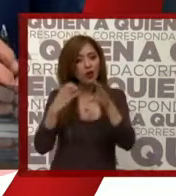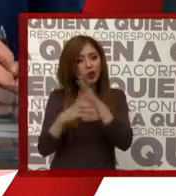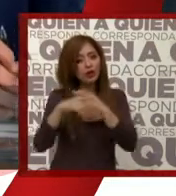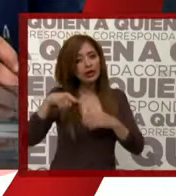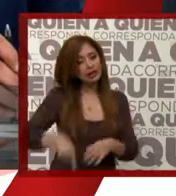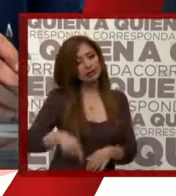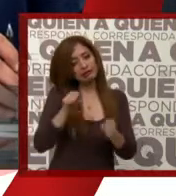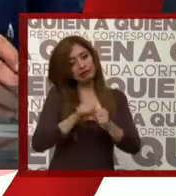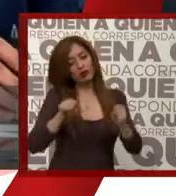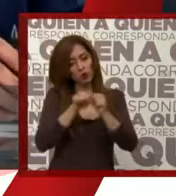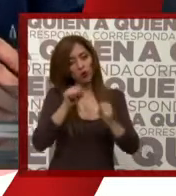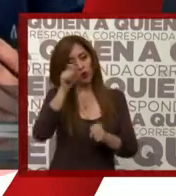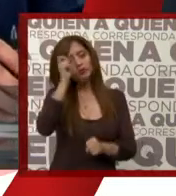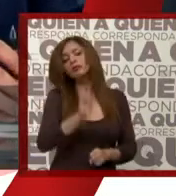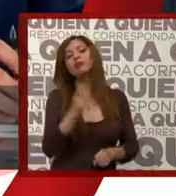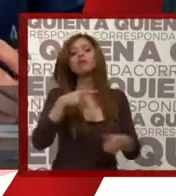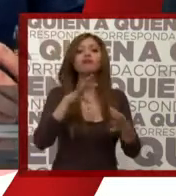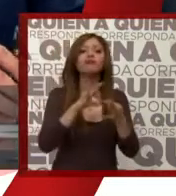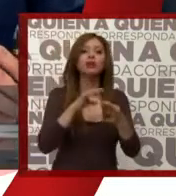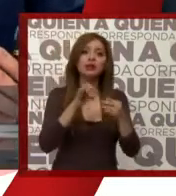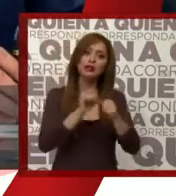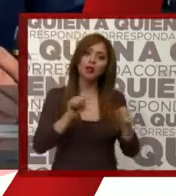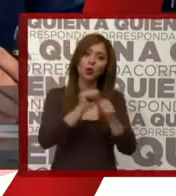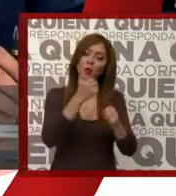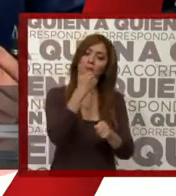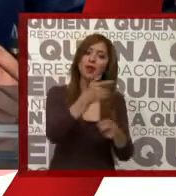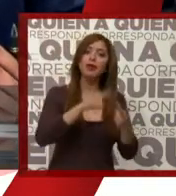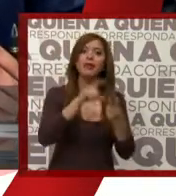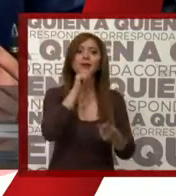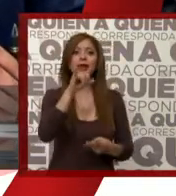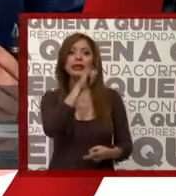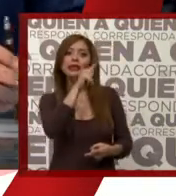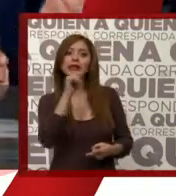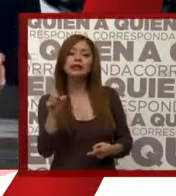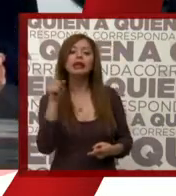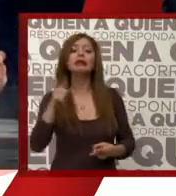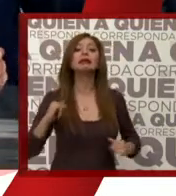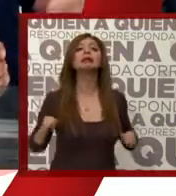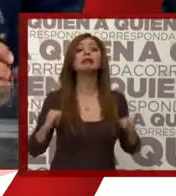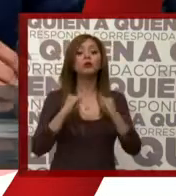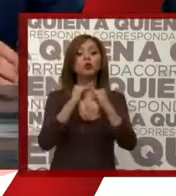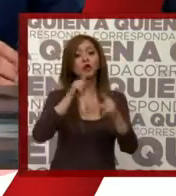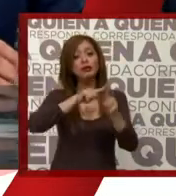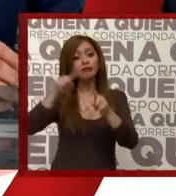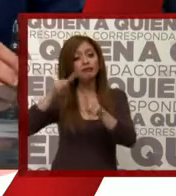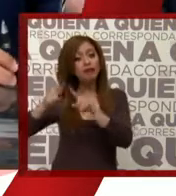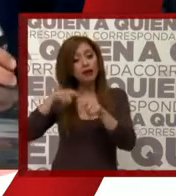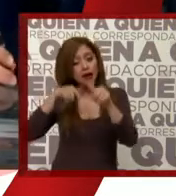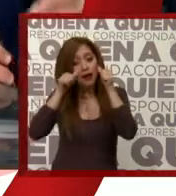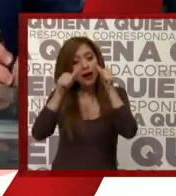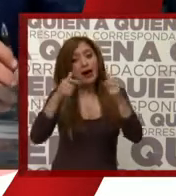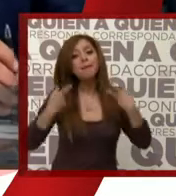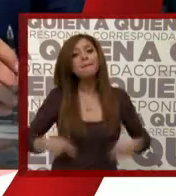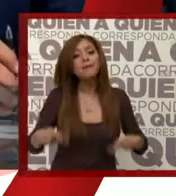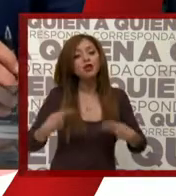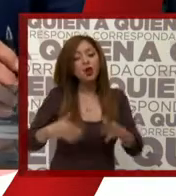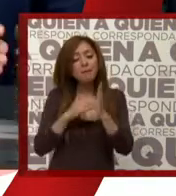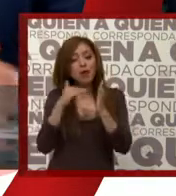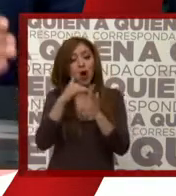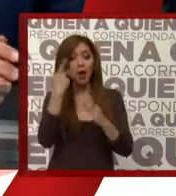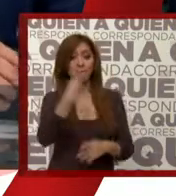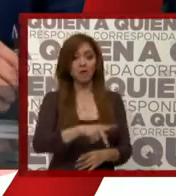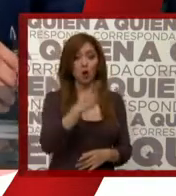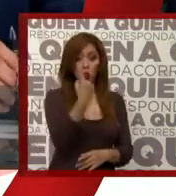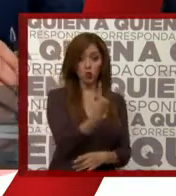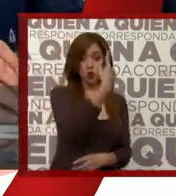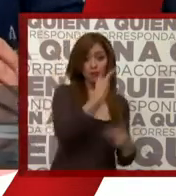del seguro, porque hay que darle crédito tanto al seguro como al ISSSTE, que son instituciones que ayudan a millones de personas y no por uno todo es mal. Pero qué